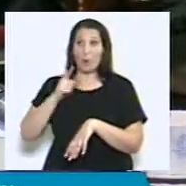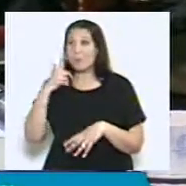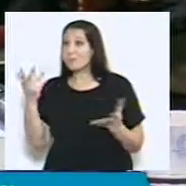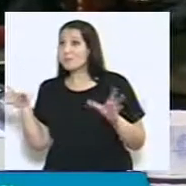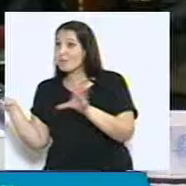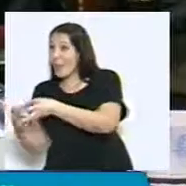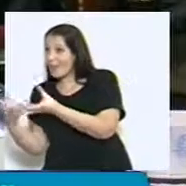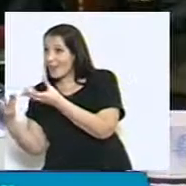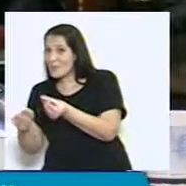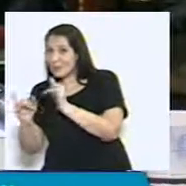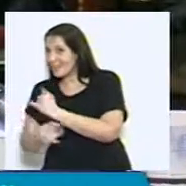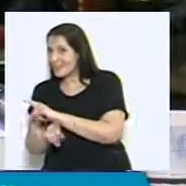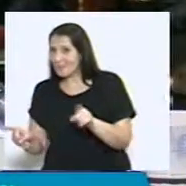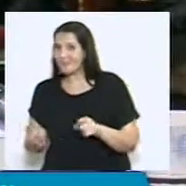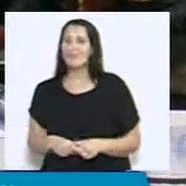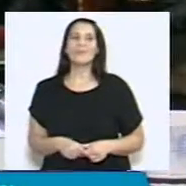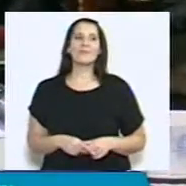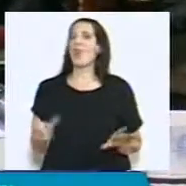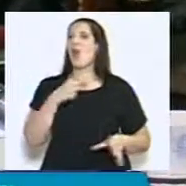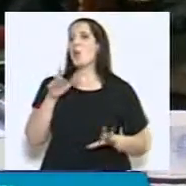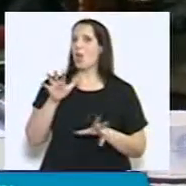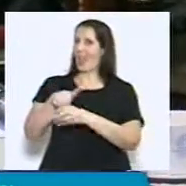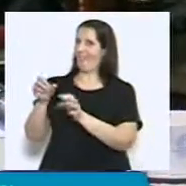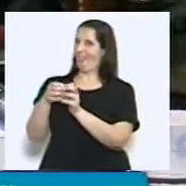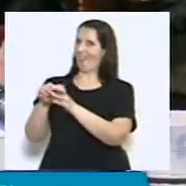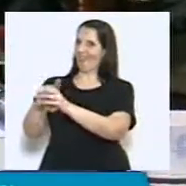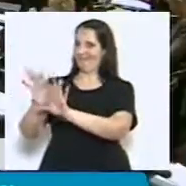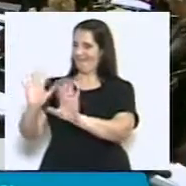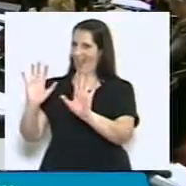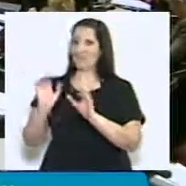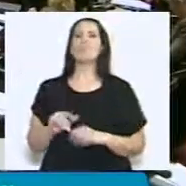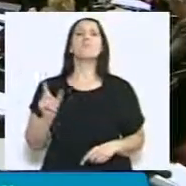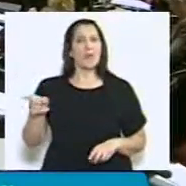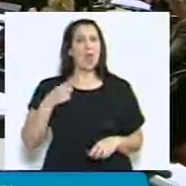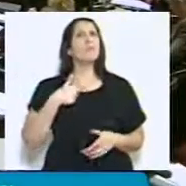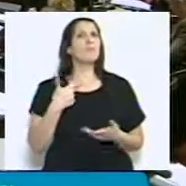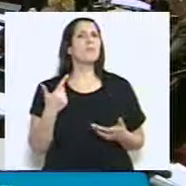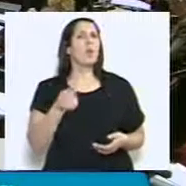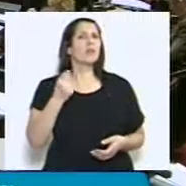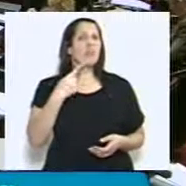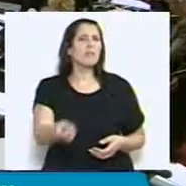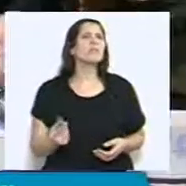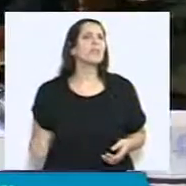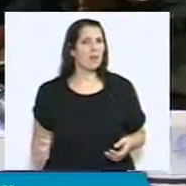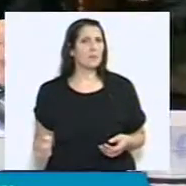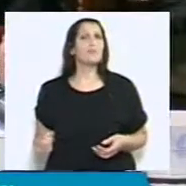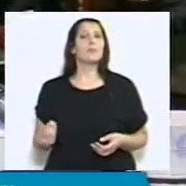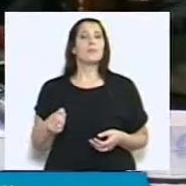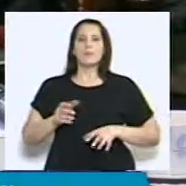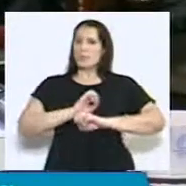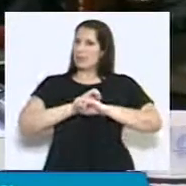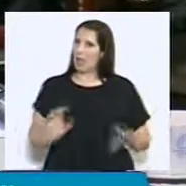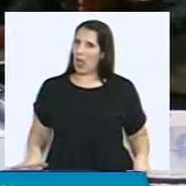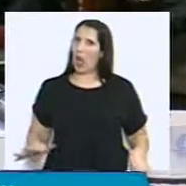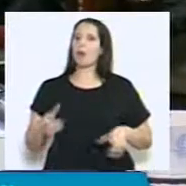respaldará. No me voy a meter en la interna. Lo que quiero significar es, expresamente se